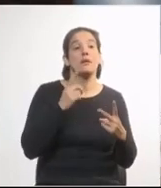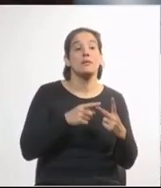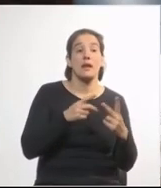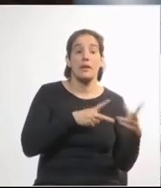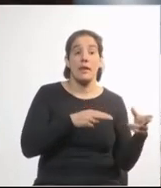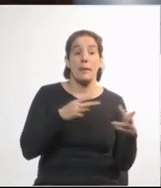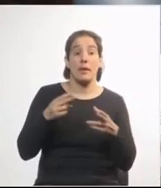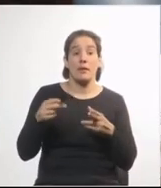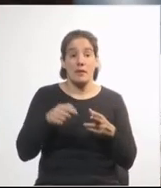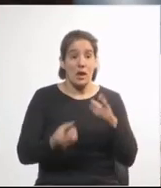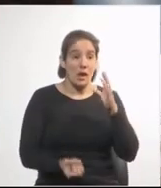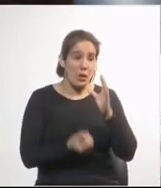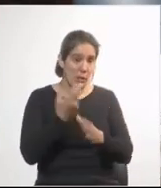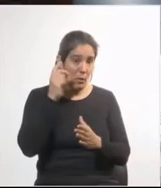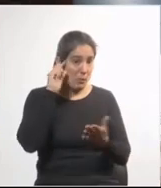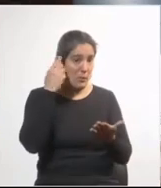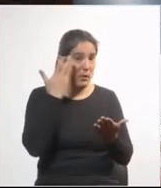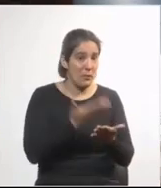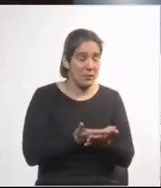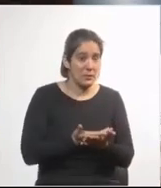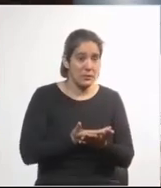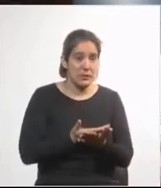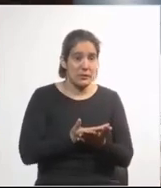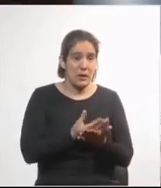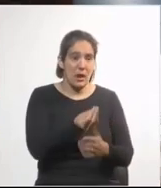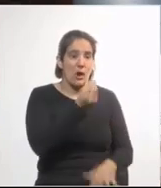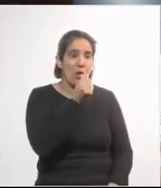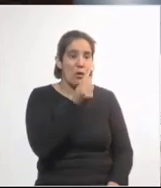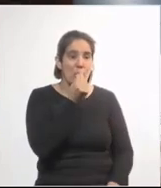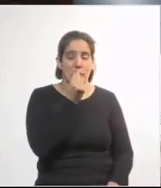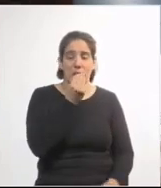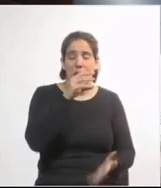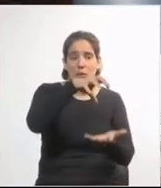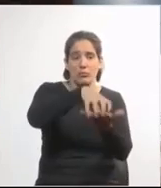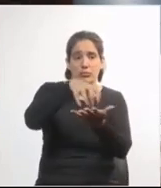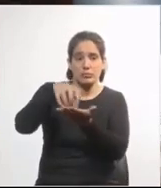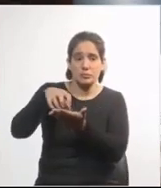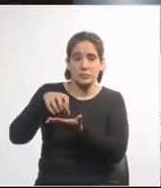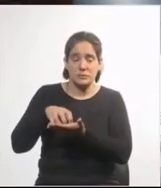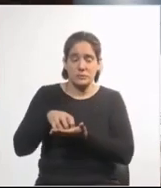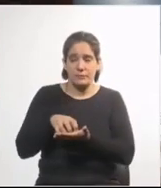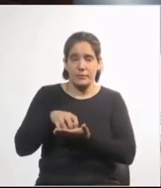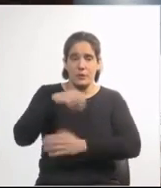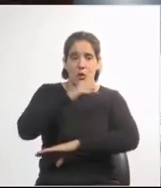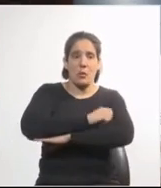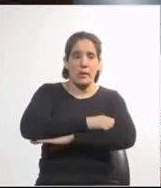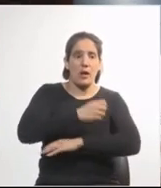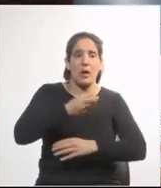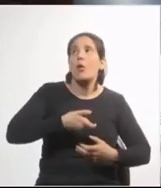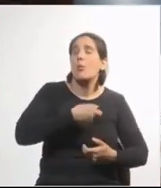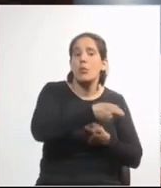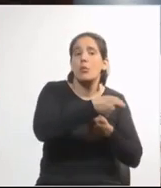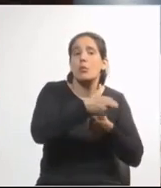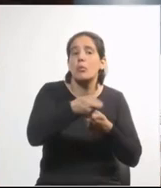etapa tenemos el nuevo programa de alimentación territorial que prometió llevar a